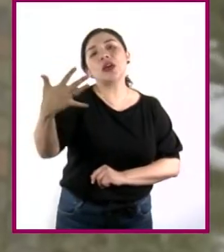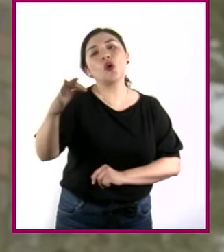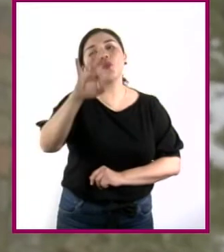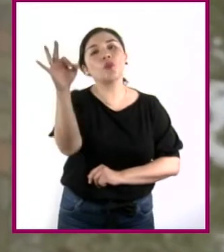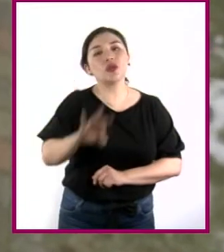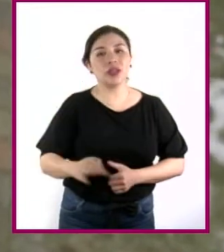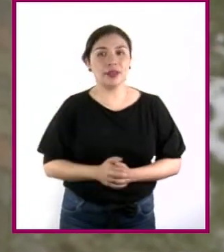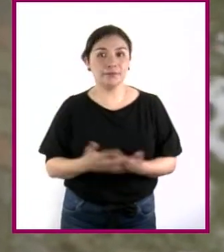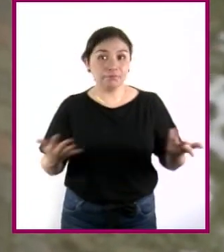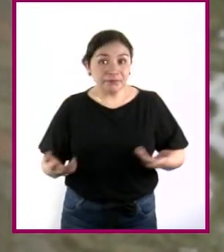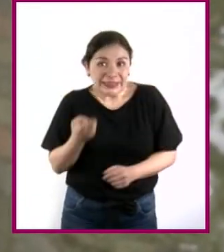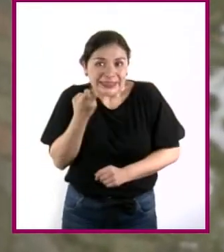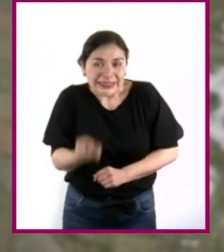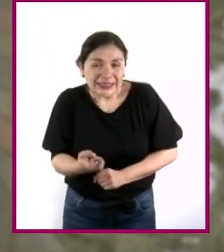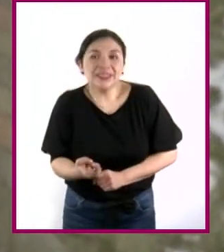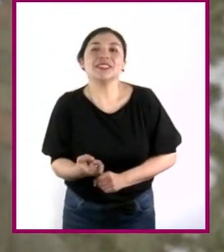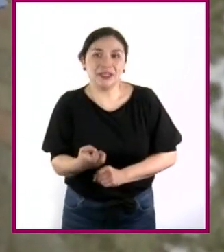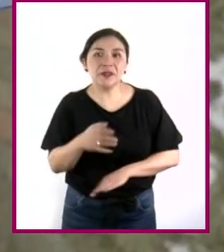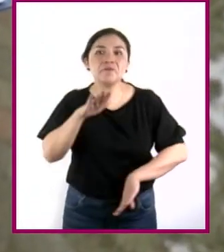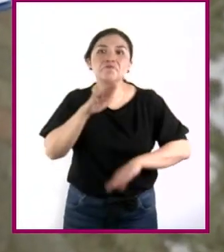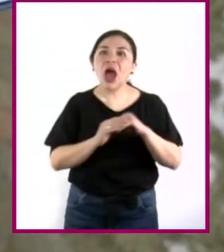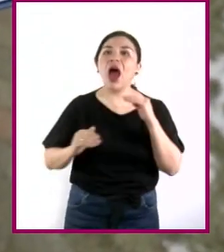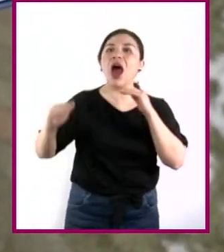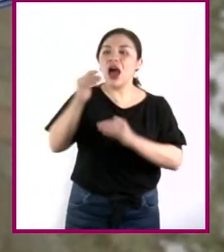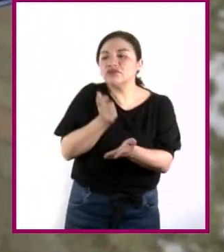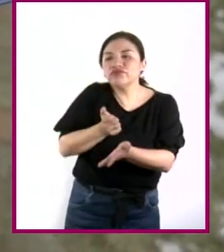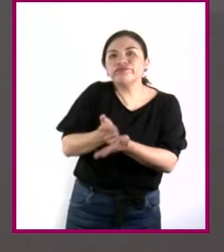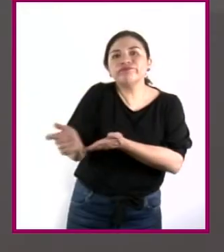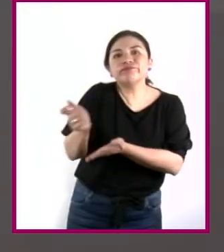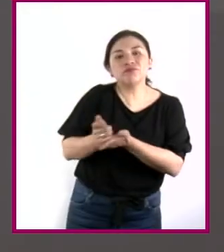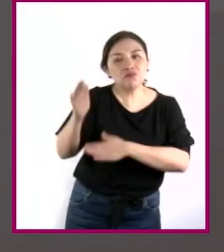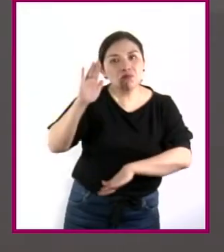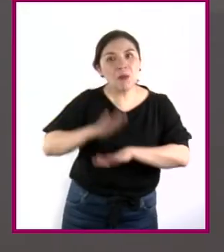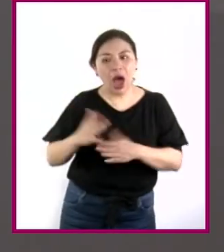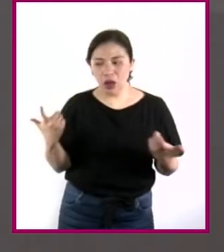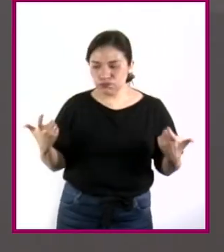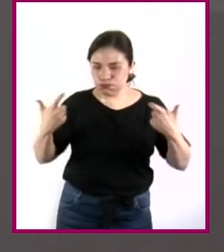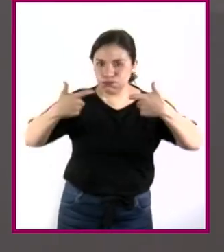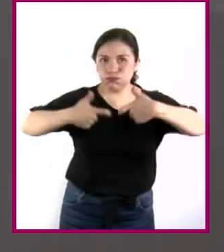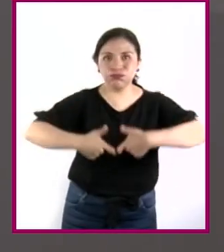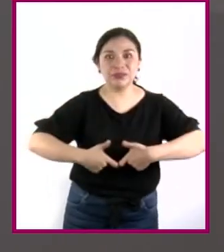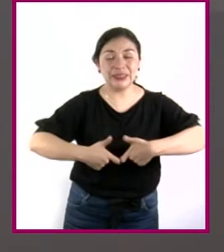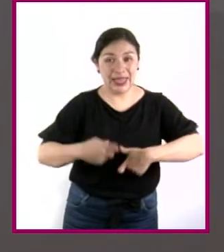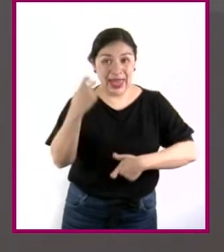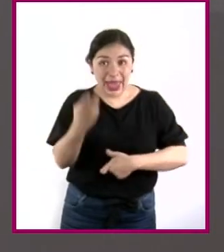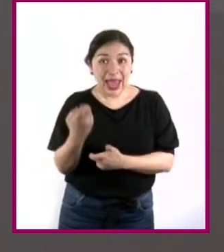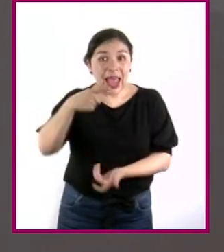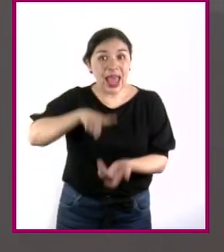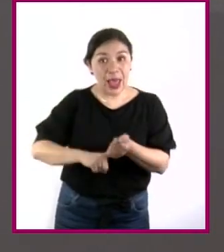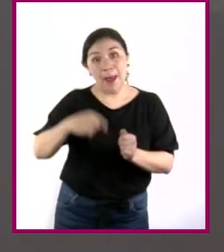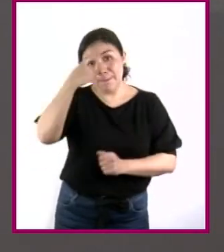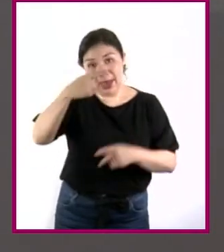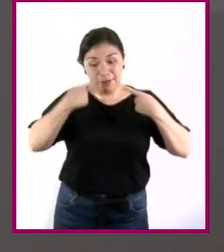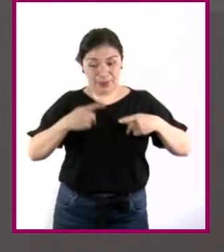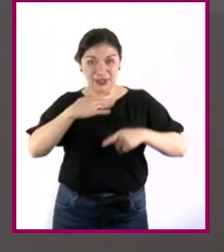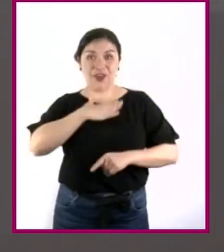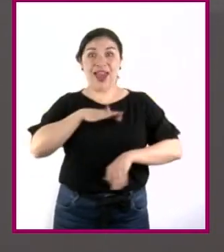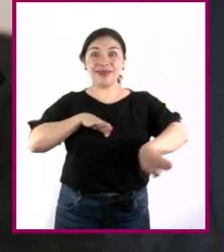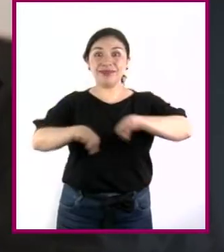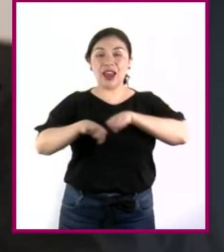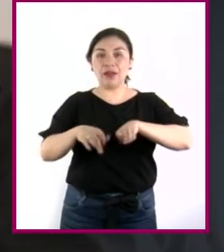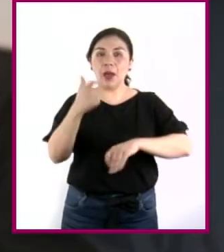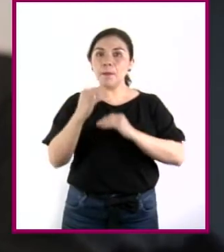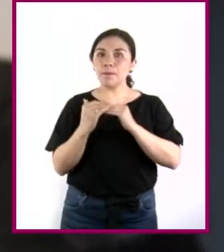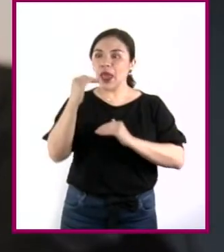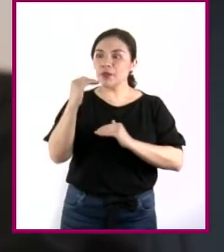13.875%, es decir, aporta un poco más del doble de lo que aportaba antes. Esto representará para el trabajador un aumento